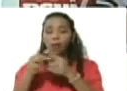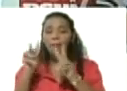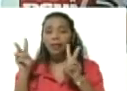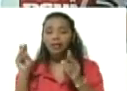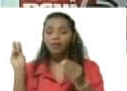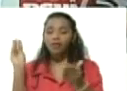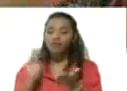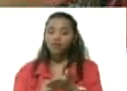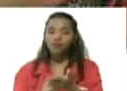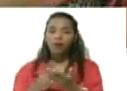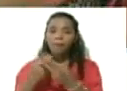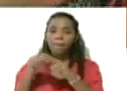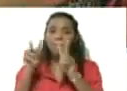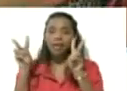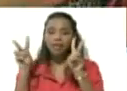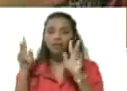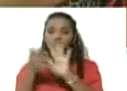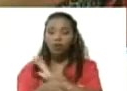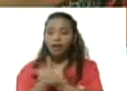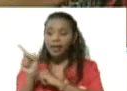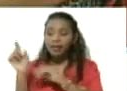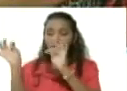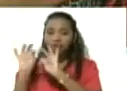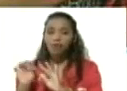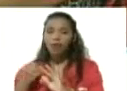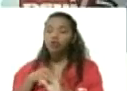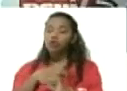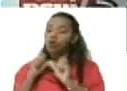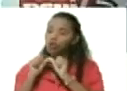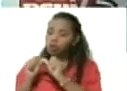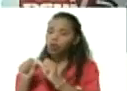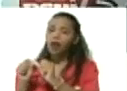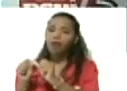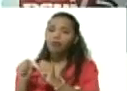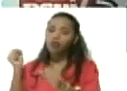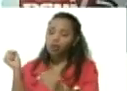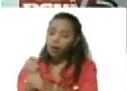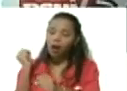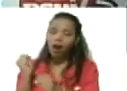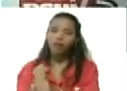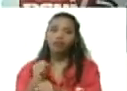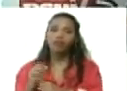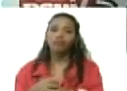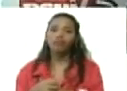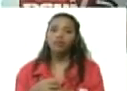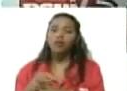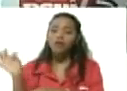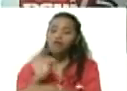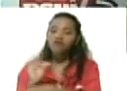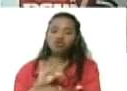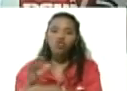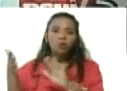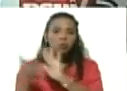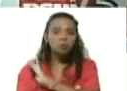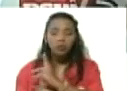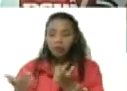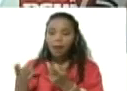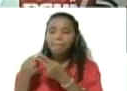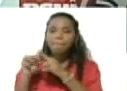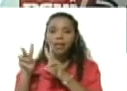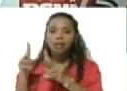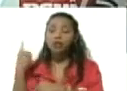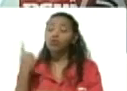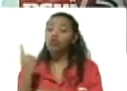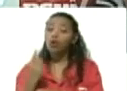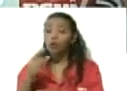constituyó la paz. En ese sentido, nosotros seguiremos trabajando en función de la paz. No solo el